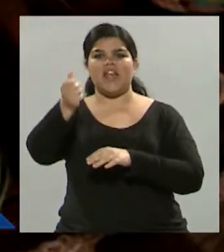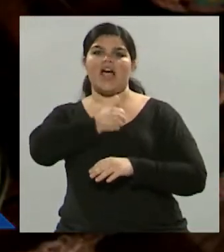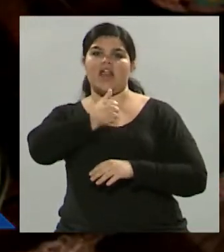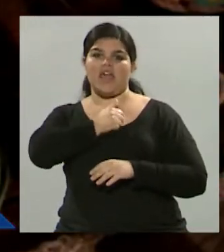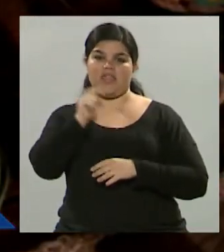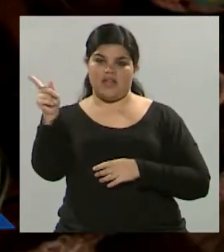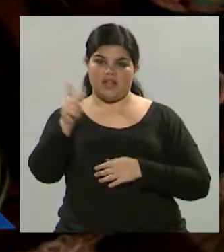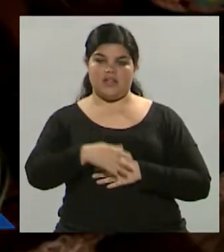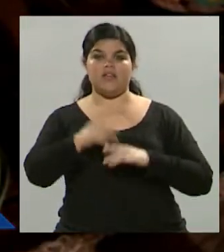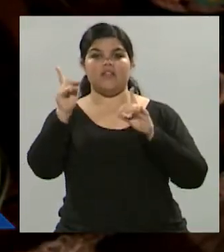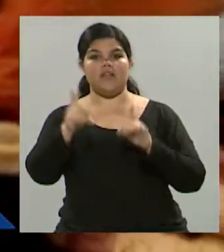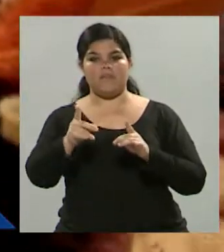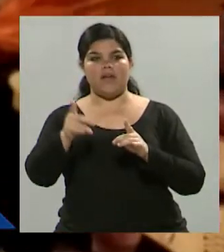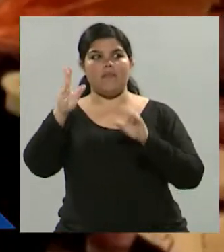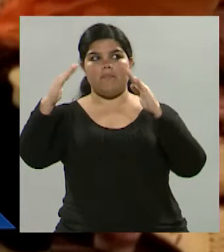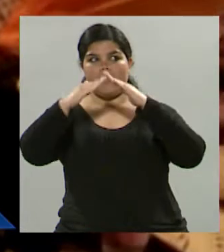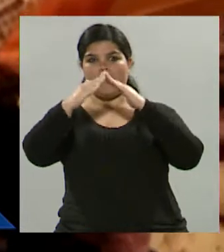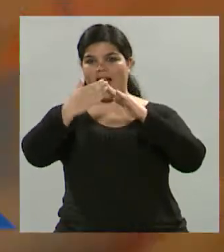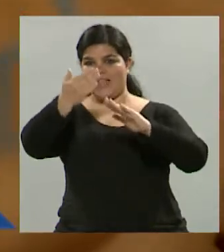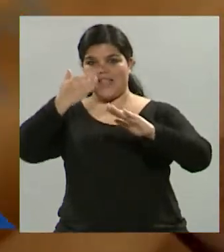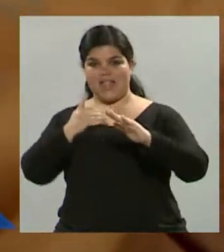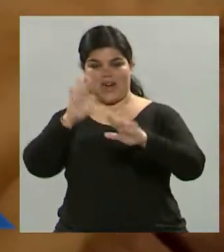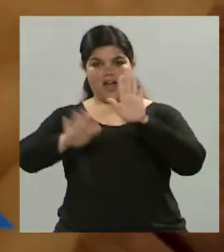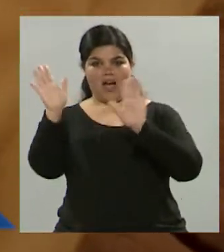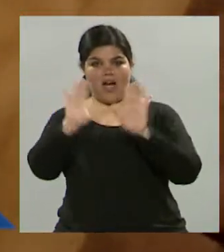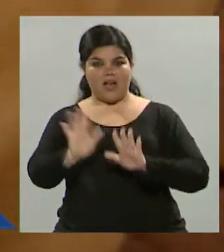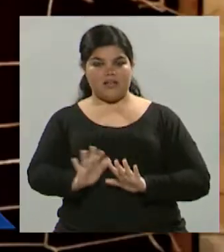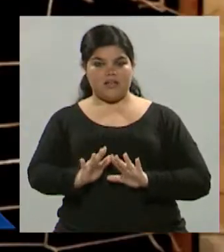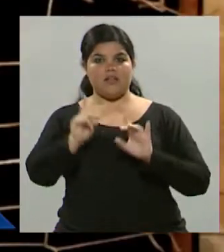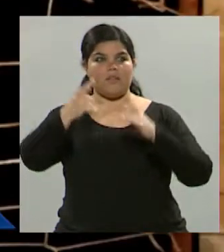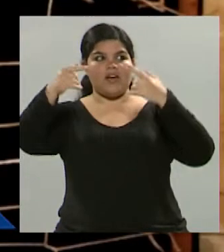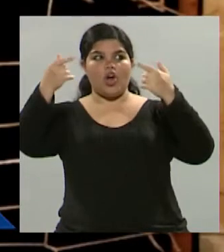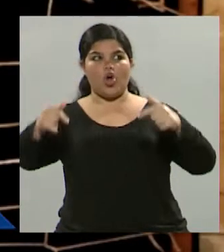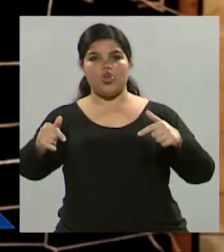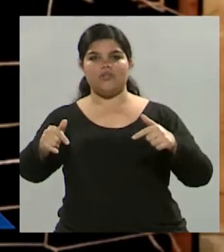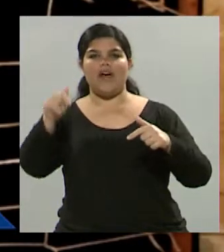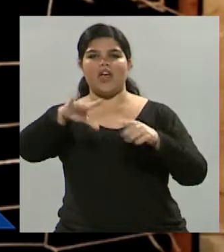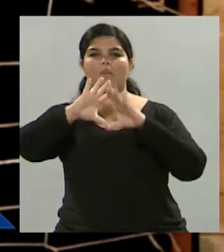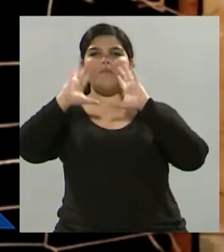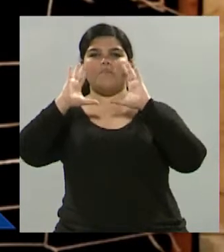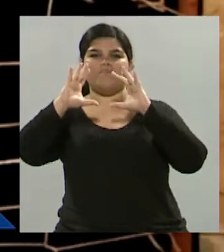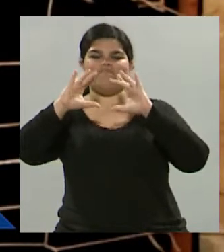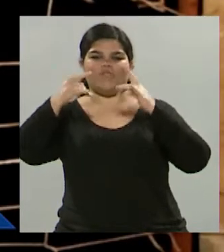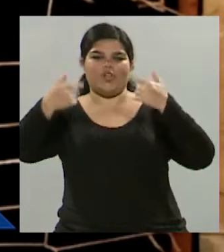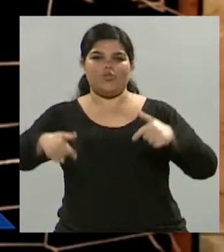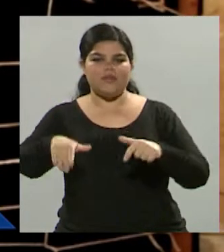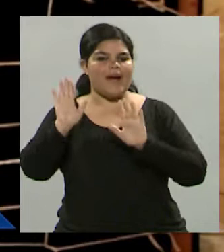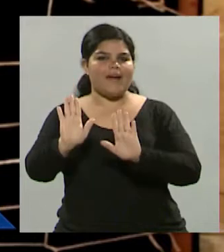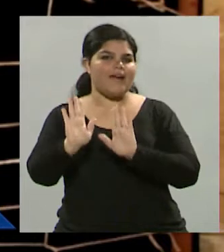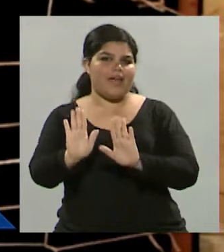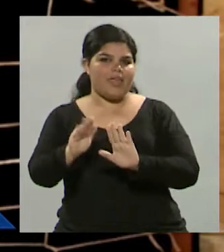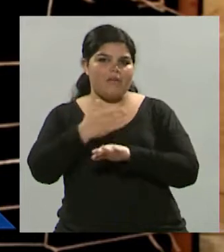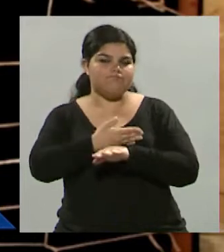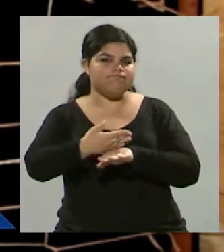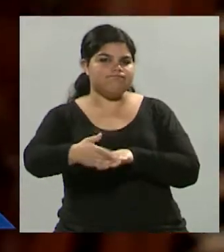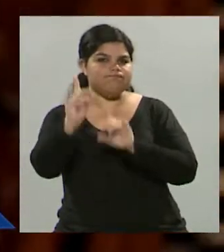las estructuras esas de atrás de las casas. Qué bonito. Y el mundo de los objetos se conserva bastante, pero además atrás